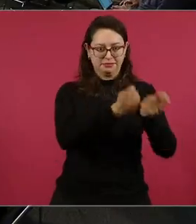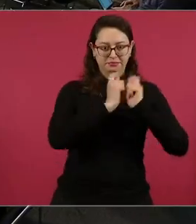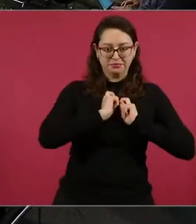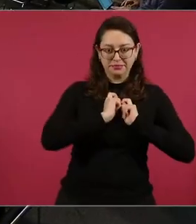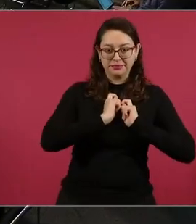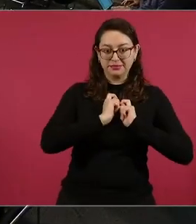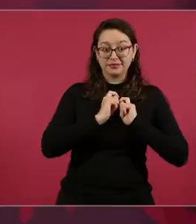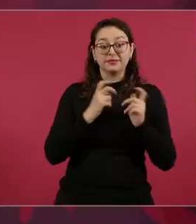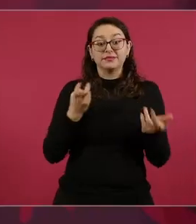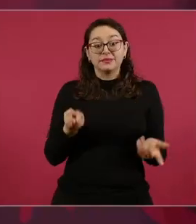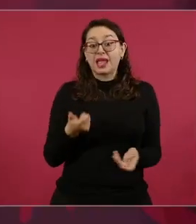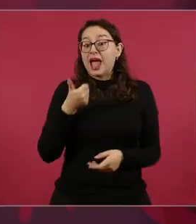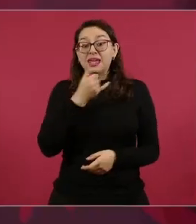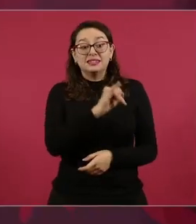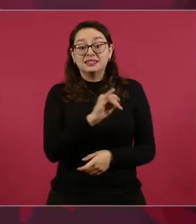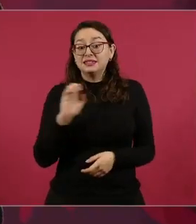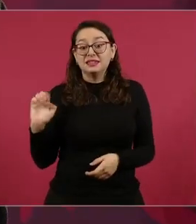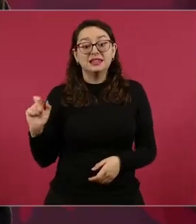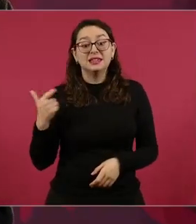desde